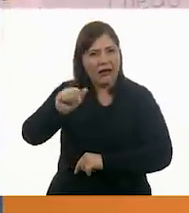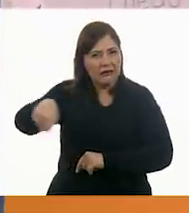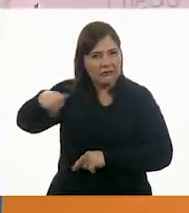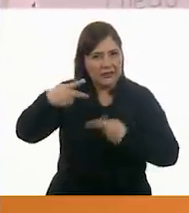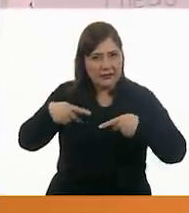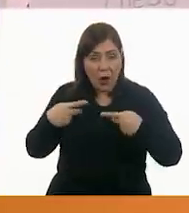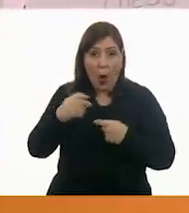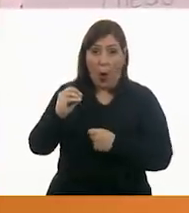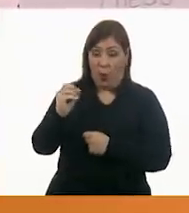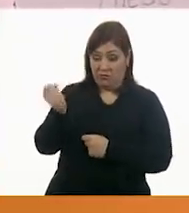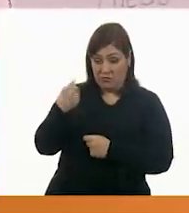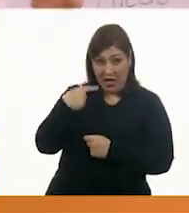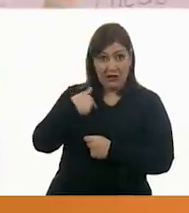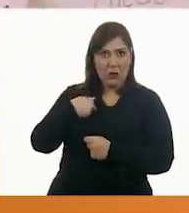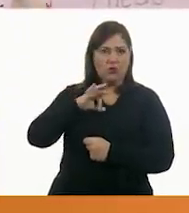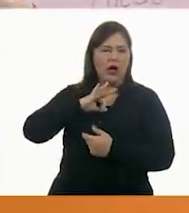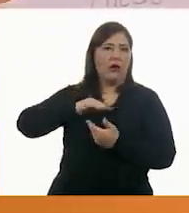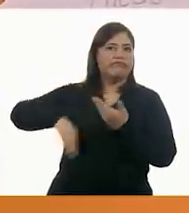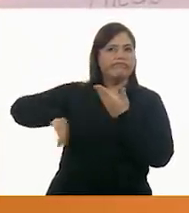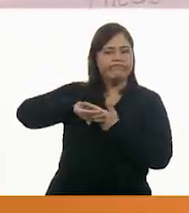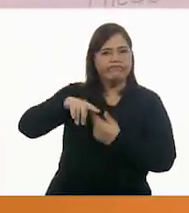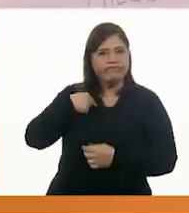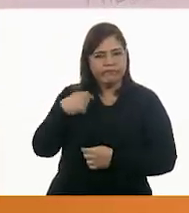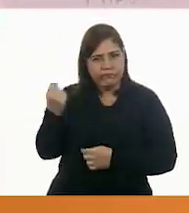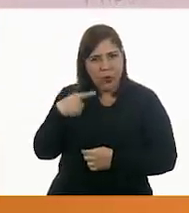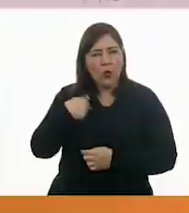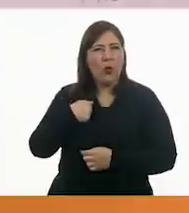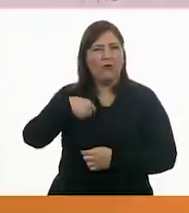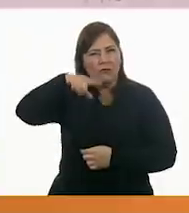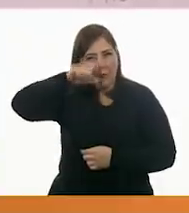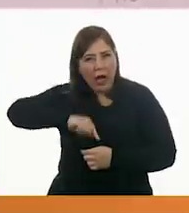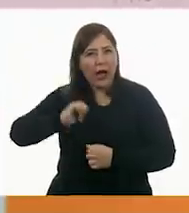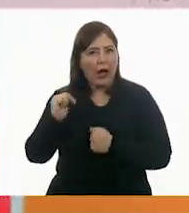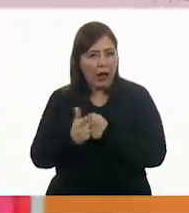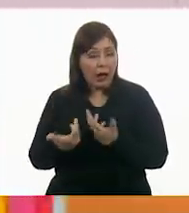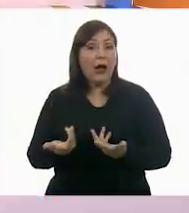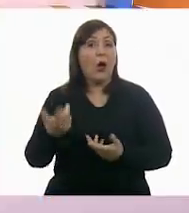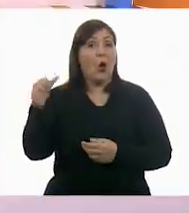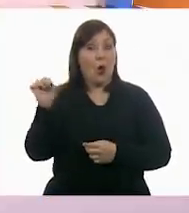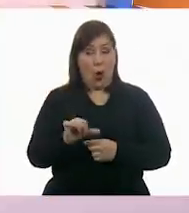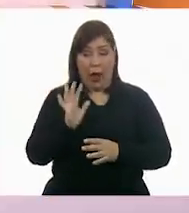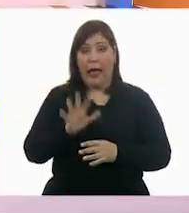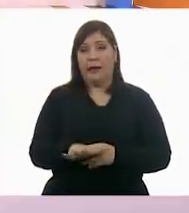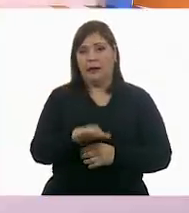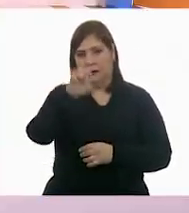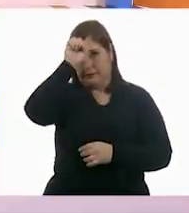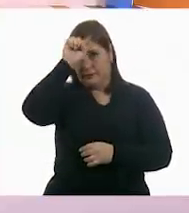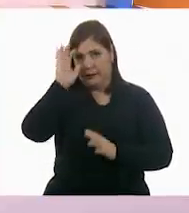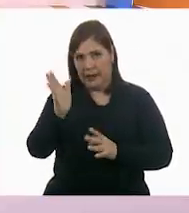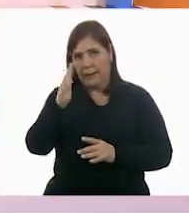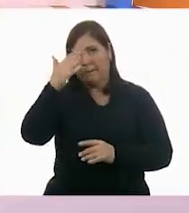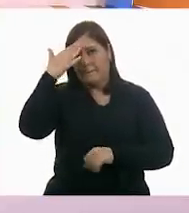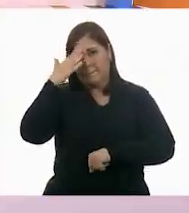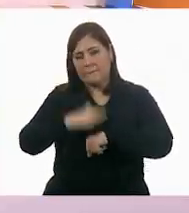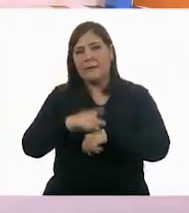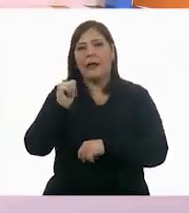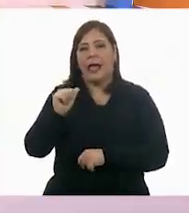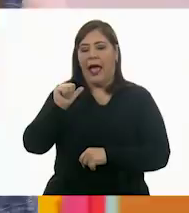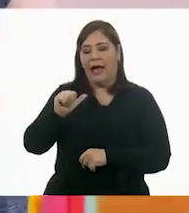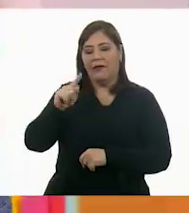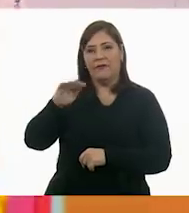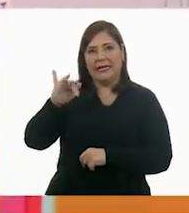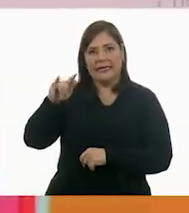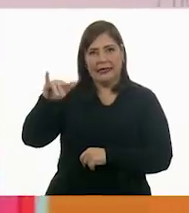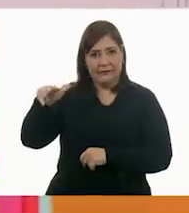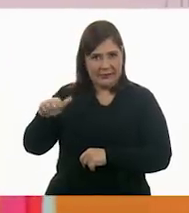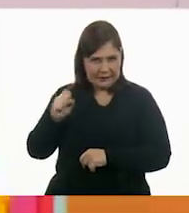Ok. Entonces, hoy aprendimos emociones aflictivas. Fíjate bien.